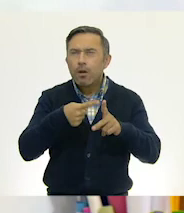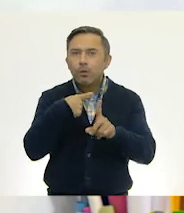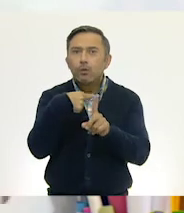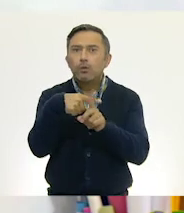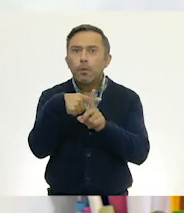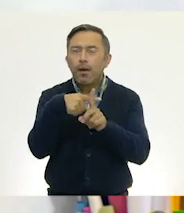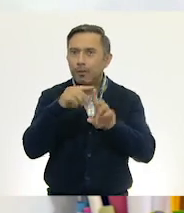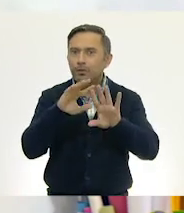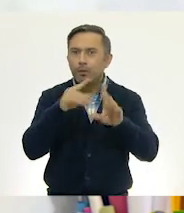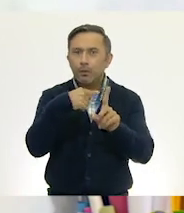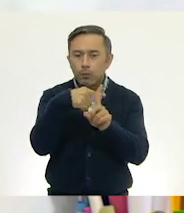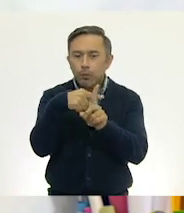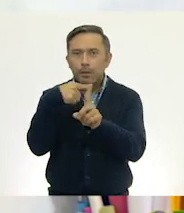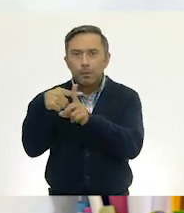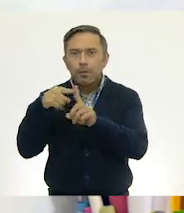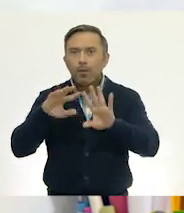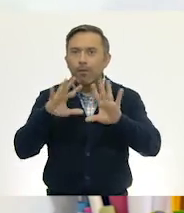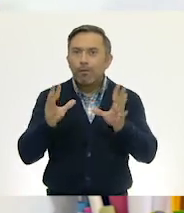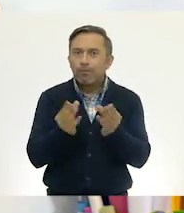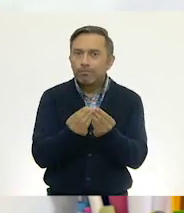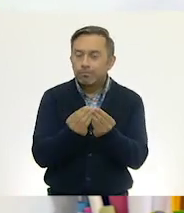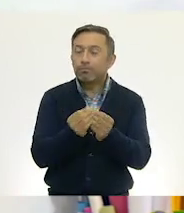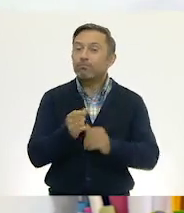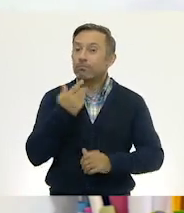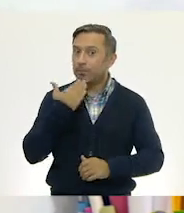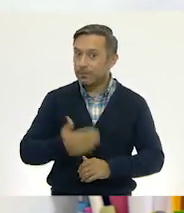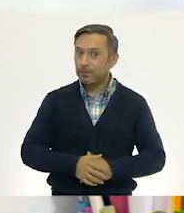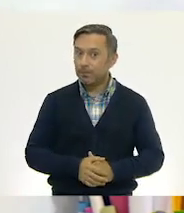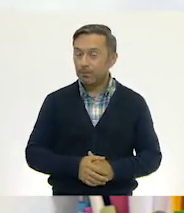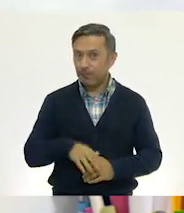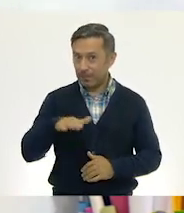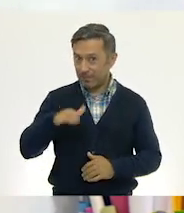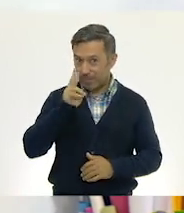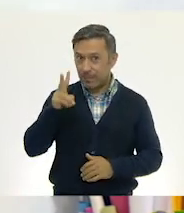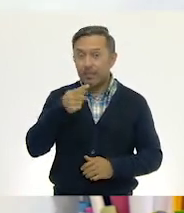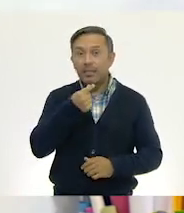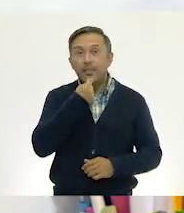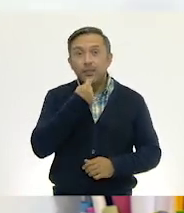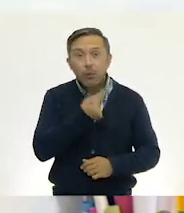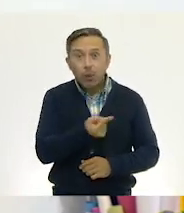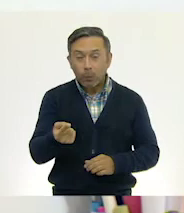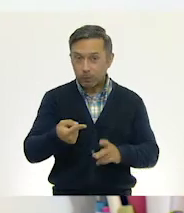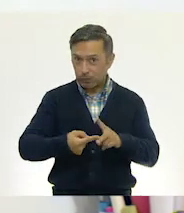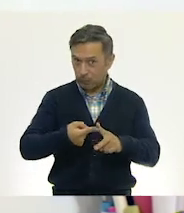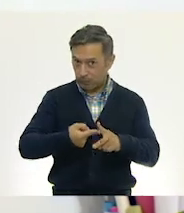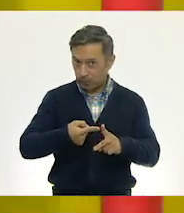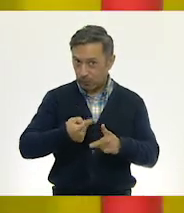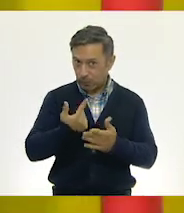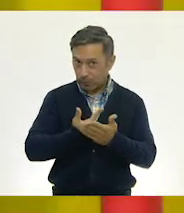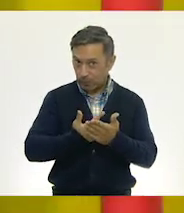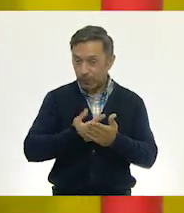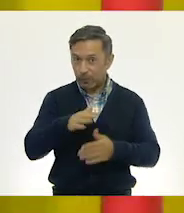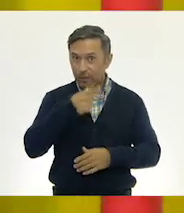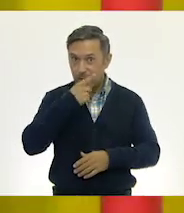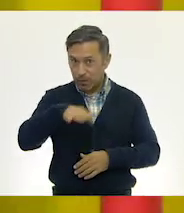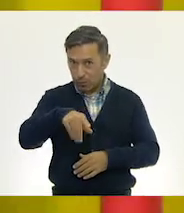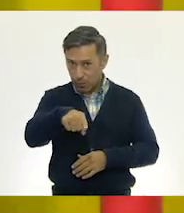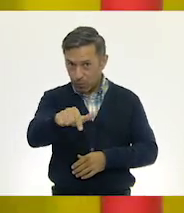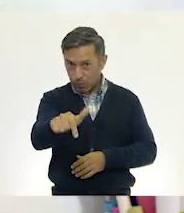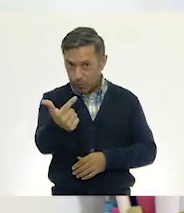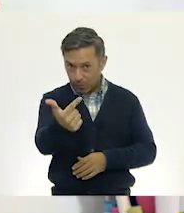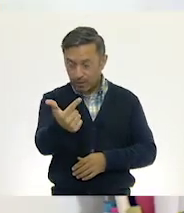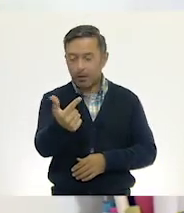tus fichas, muy bien. Entonces ya sabemos que según el conteo de nuestros niños, tú tienes 12 y yo